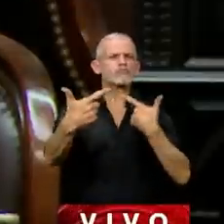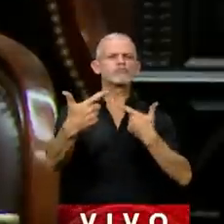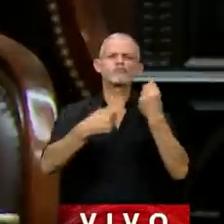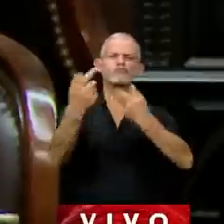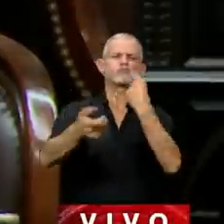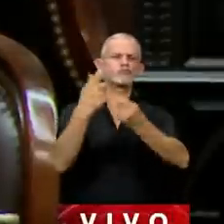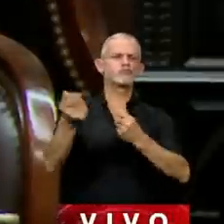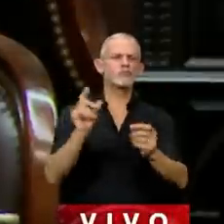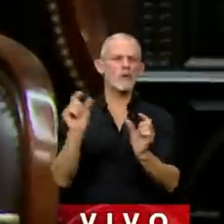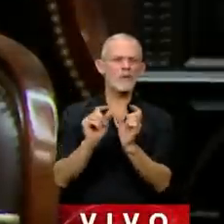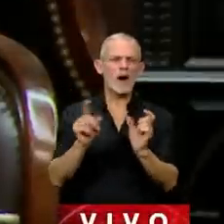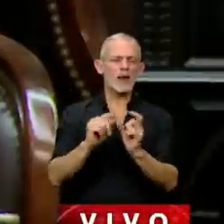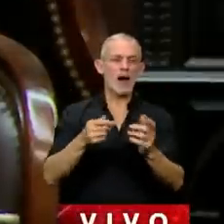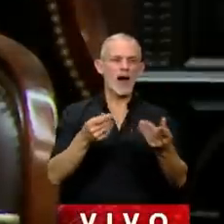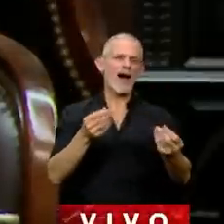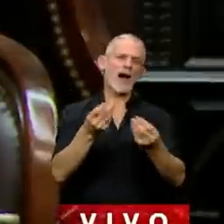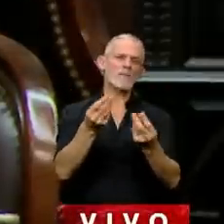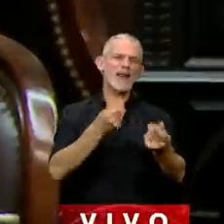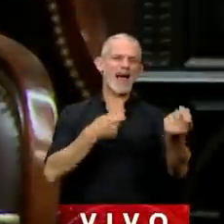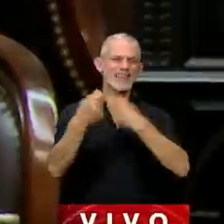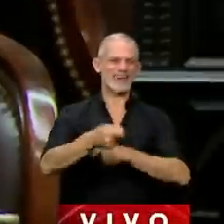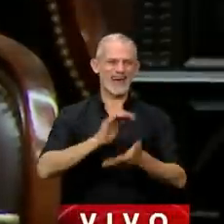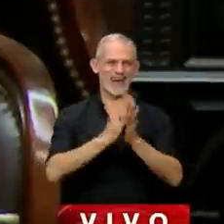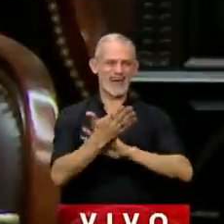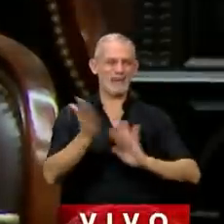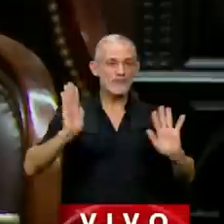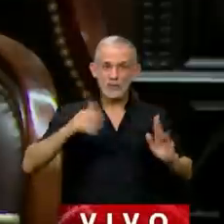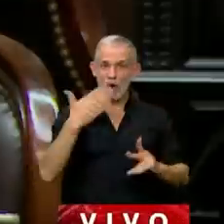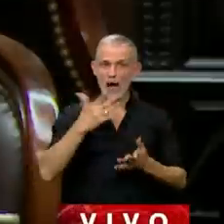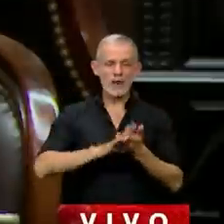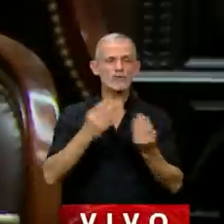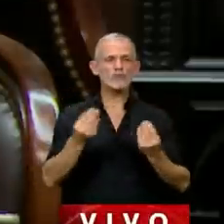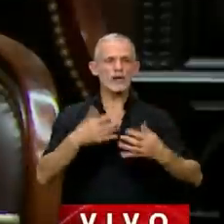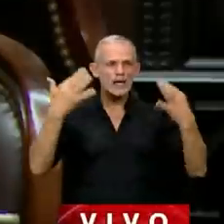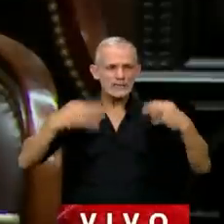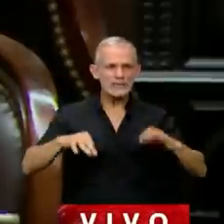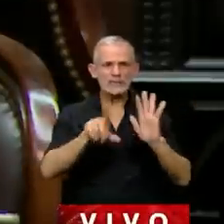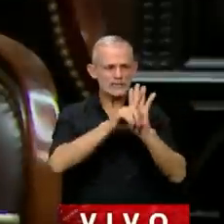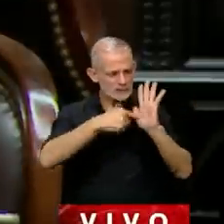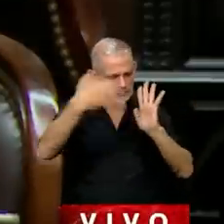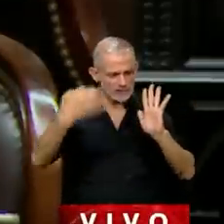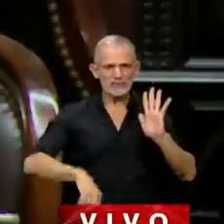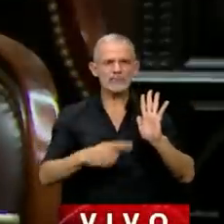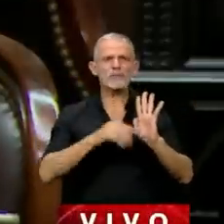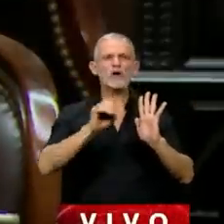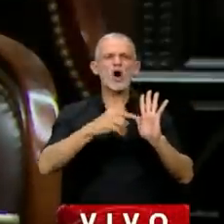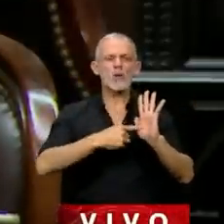fuego y de municiones a cambio de incentivos económicos, y no estamos hablando de los legítimos usuarios en